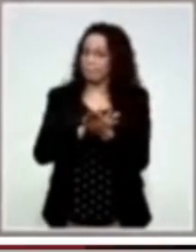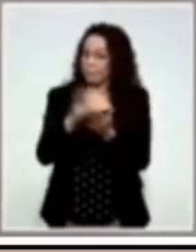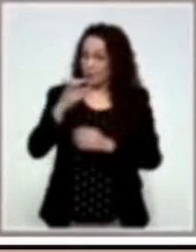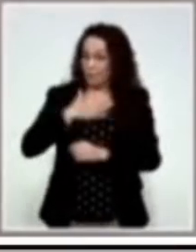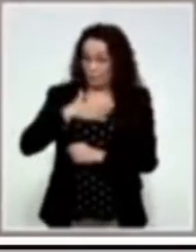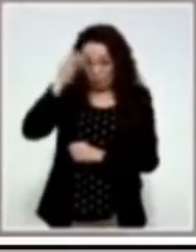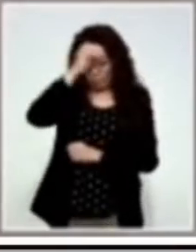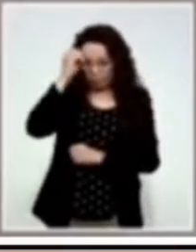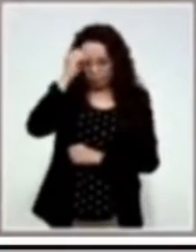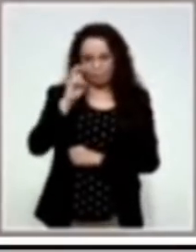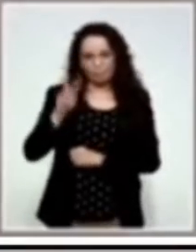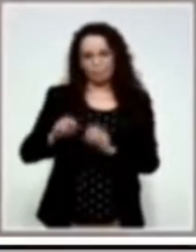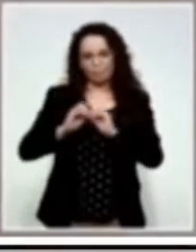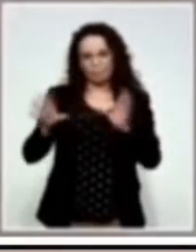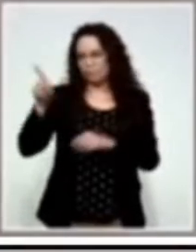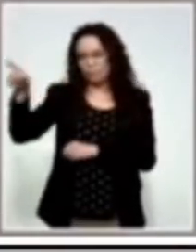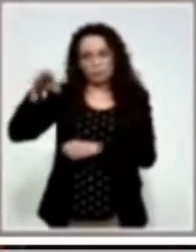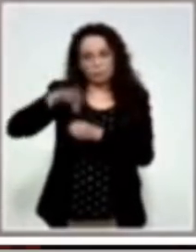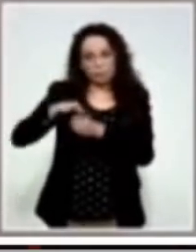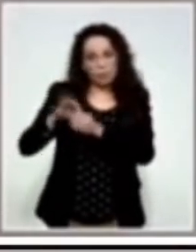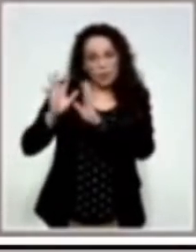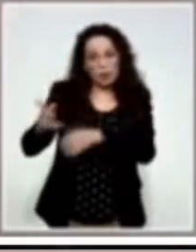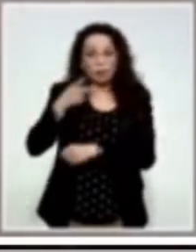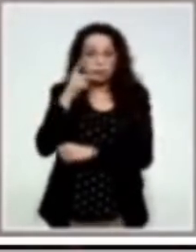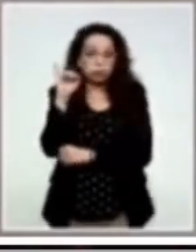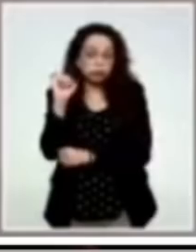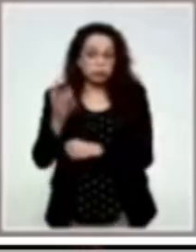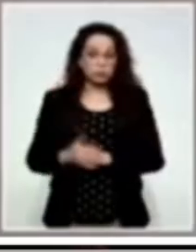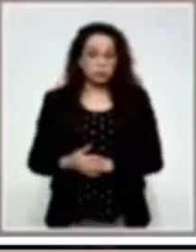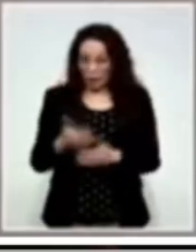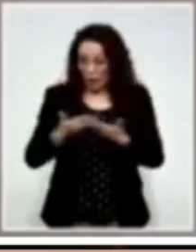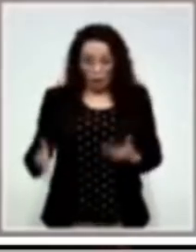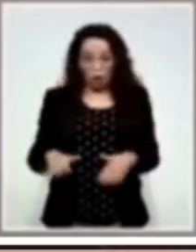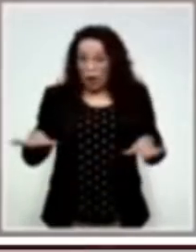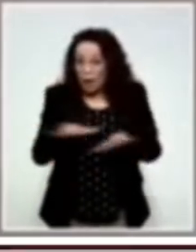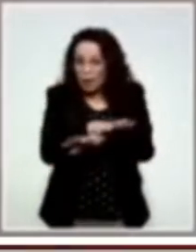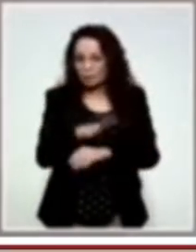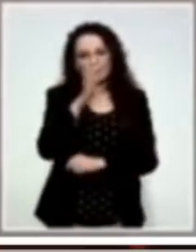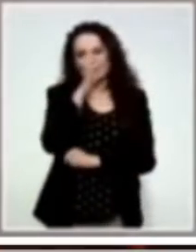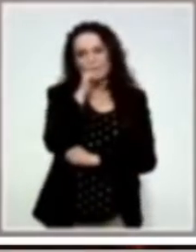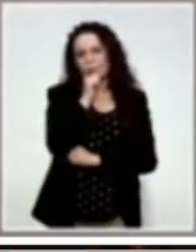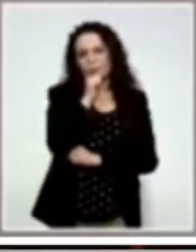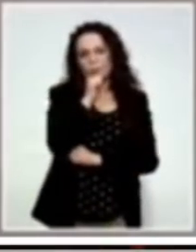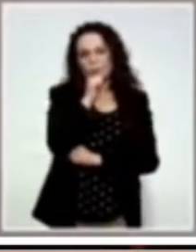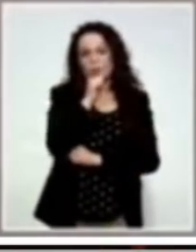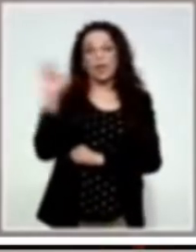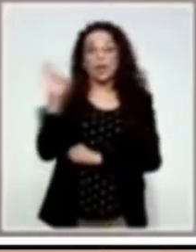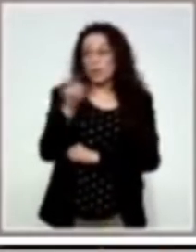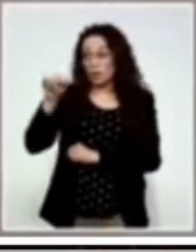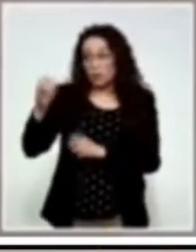clarísimo. Si ahora lo cambia, pues ya no lo puede cambiar, porque el voto, pero si ahora dice que no votó como votó, bueno, sí me